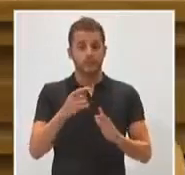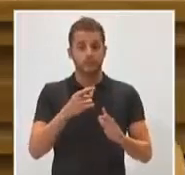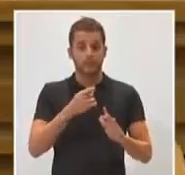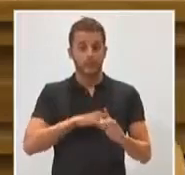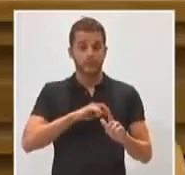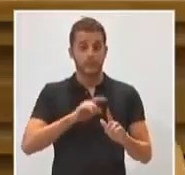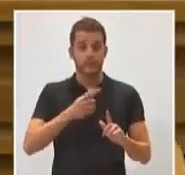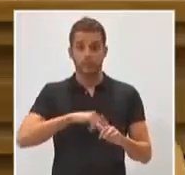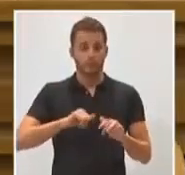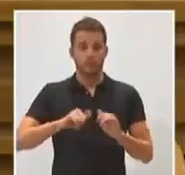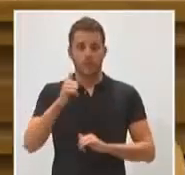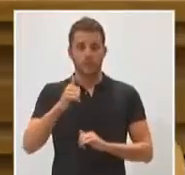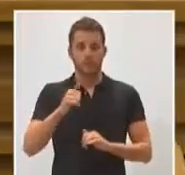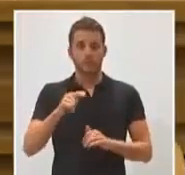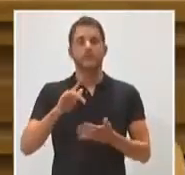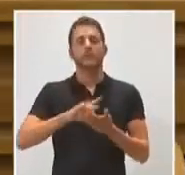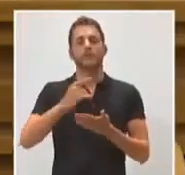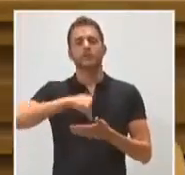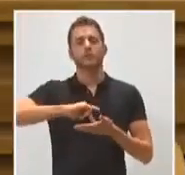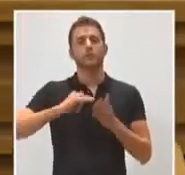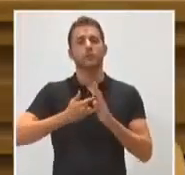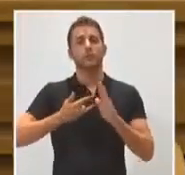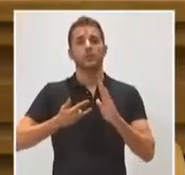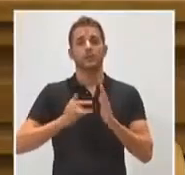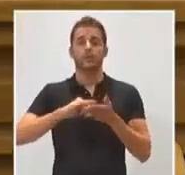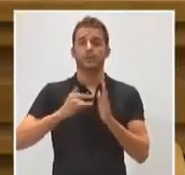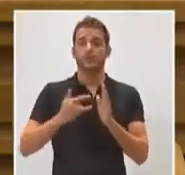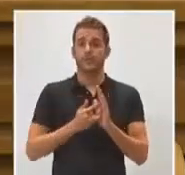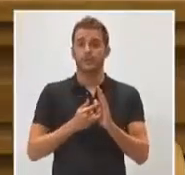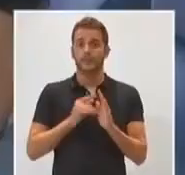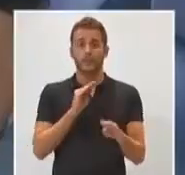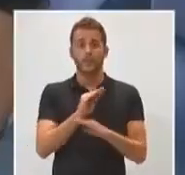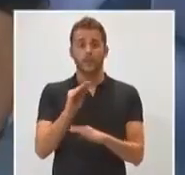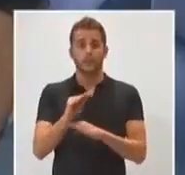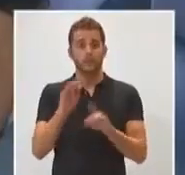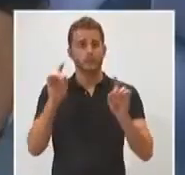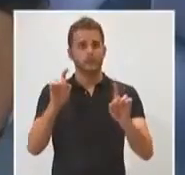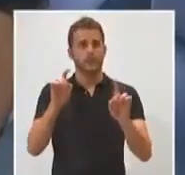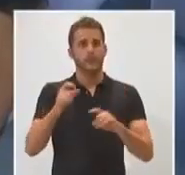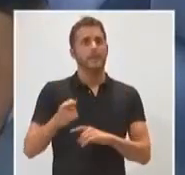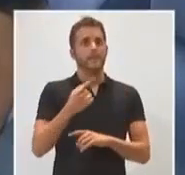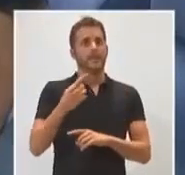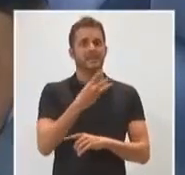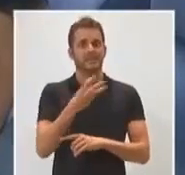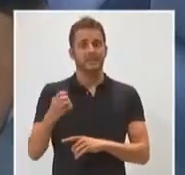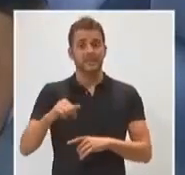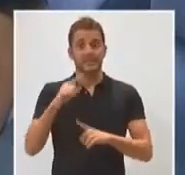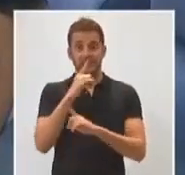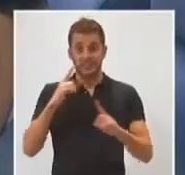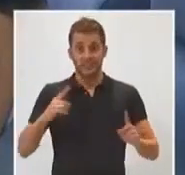estamos desarrollando un plan de inversiones educativas el más evidente en 1300 vamos a seguir este año